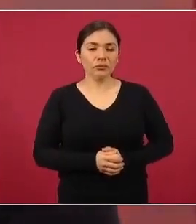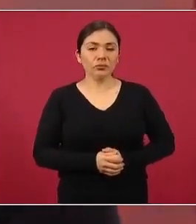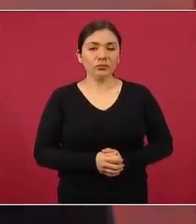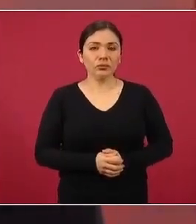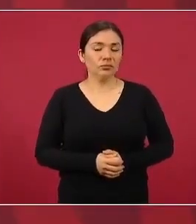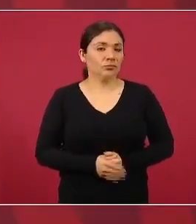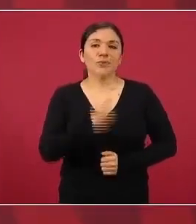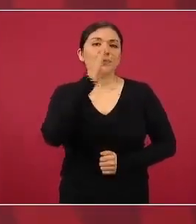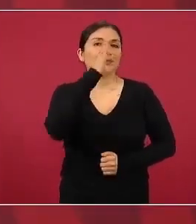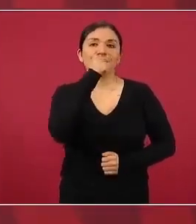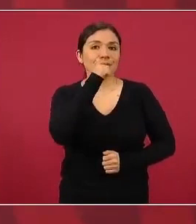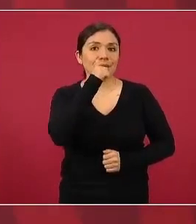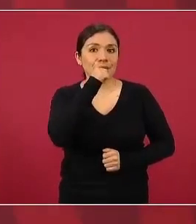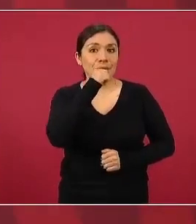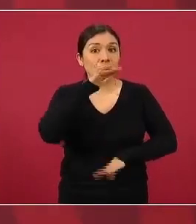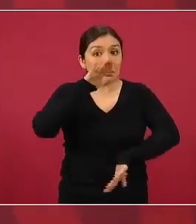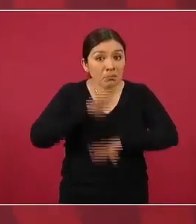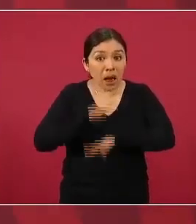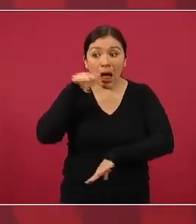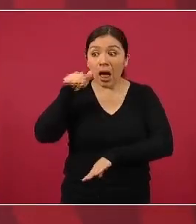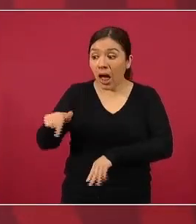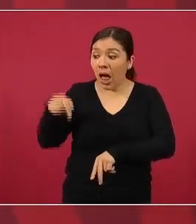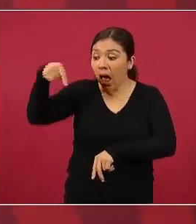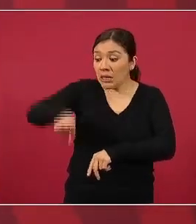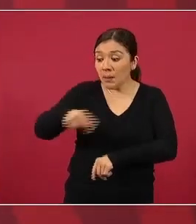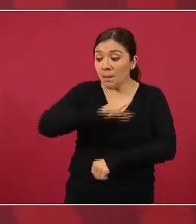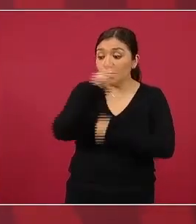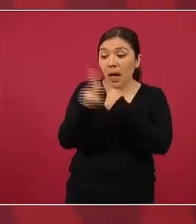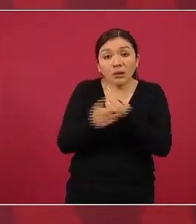Ya no puede ser bancos de material,